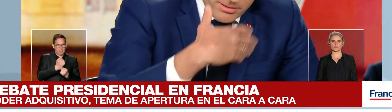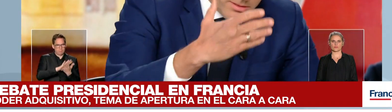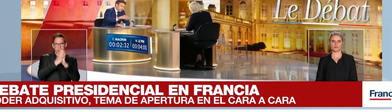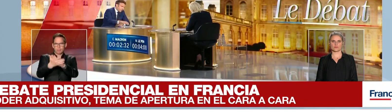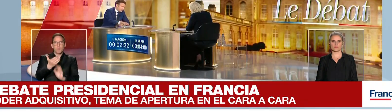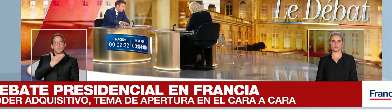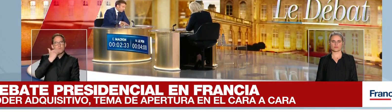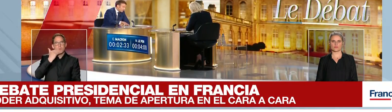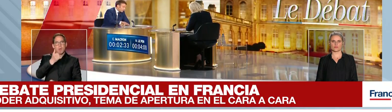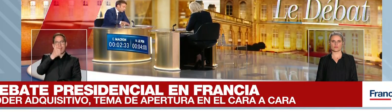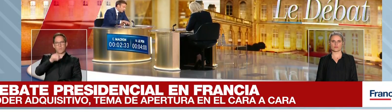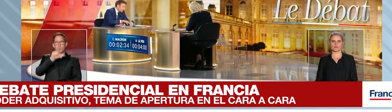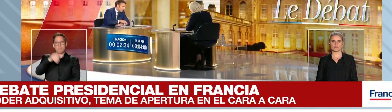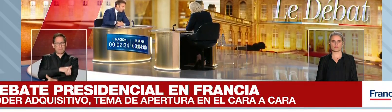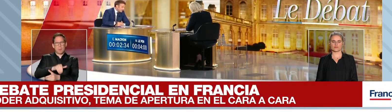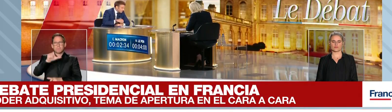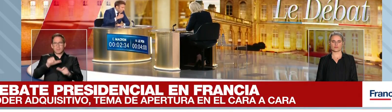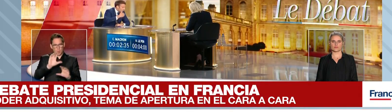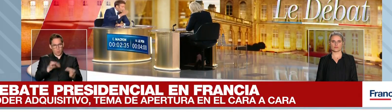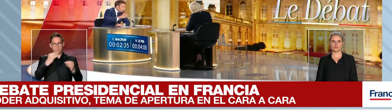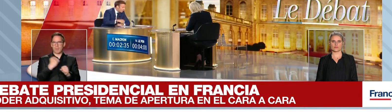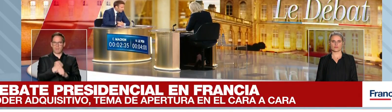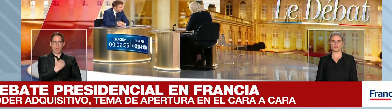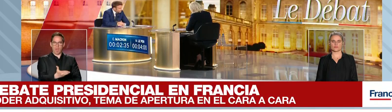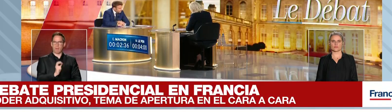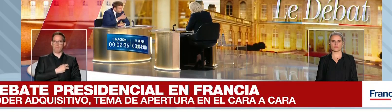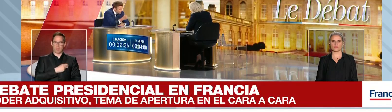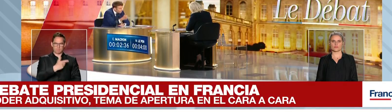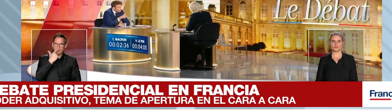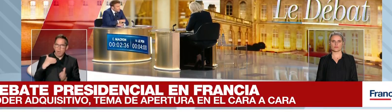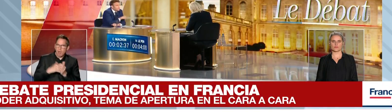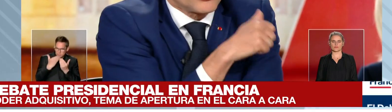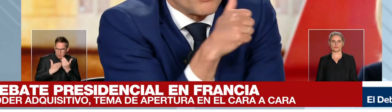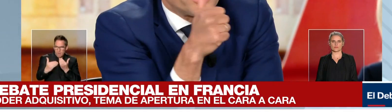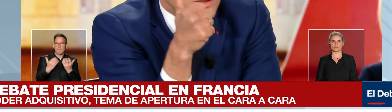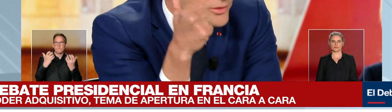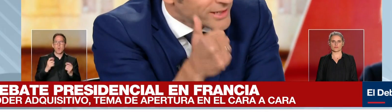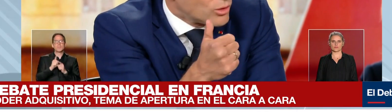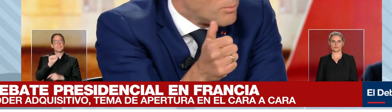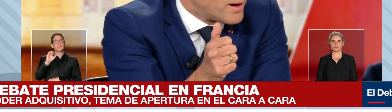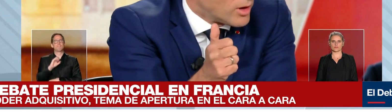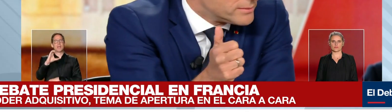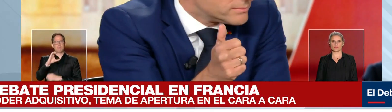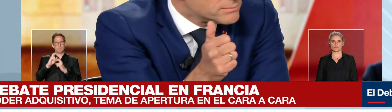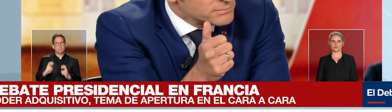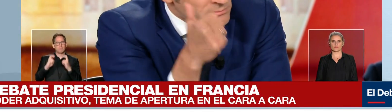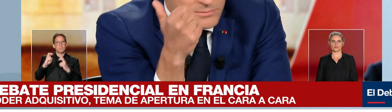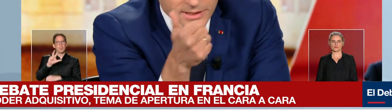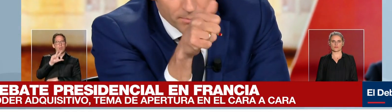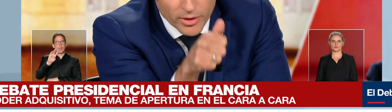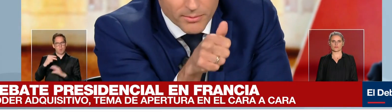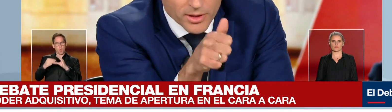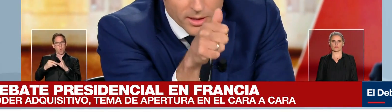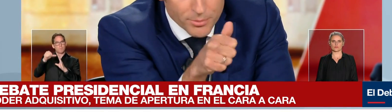ese desempleo y son más de 100.000 los que encontraron empleos, y quiero ir más allá. El salario mínimo será aumentado de